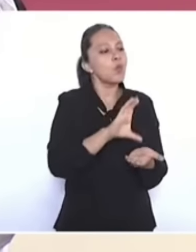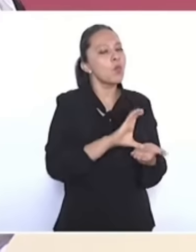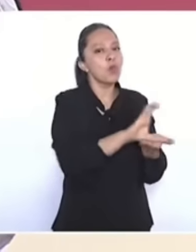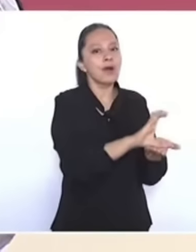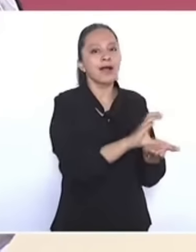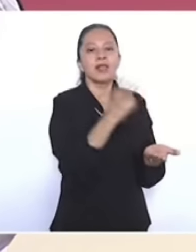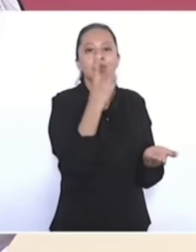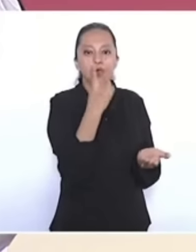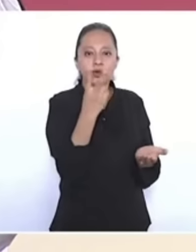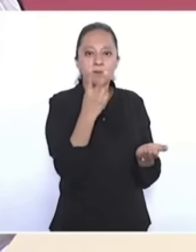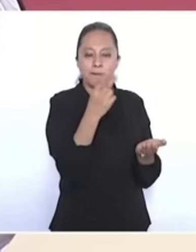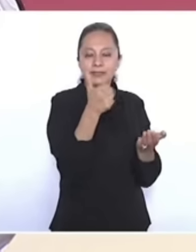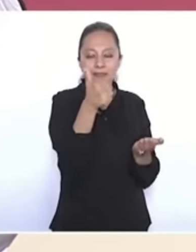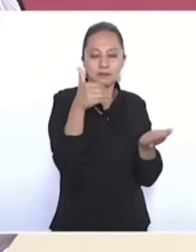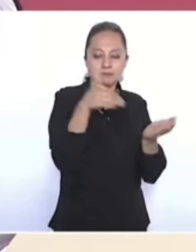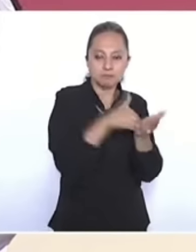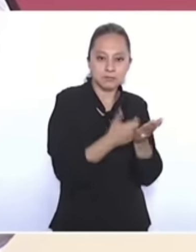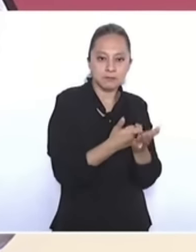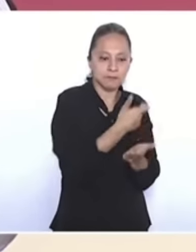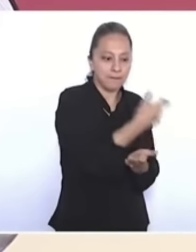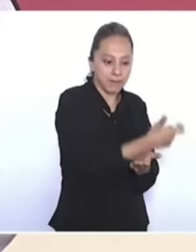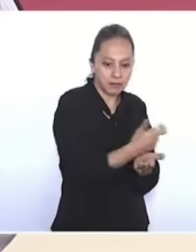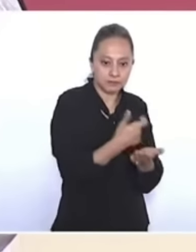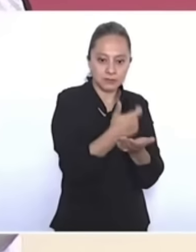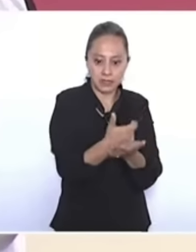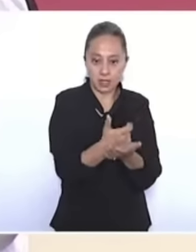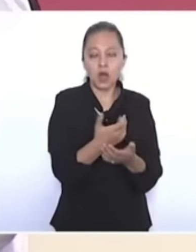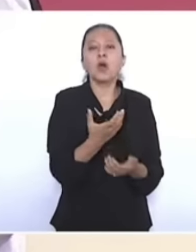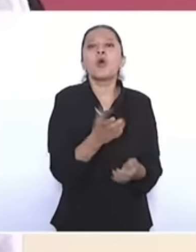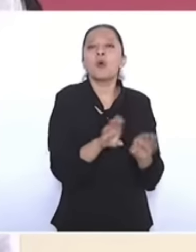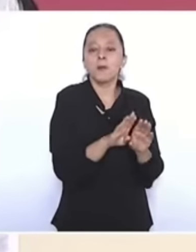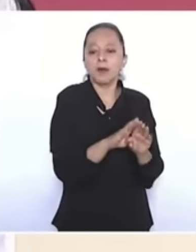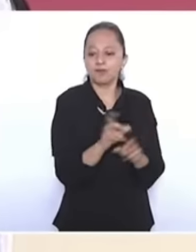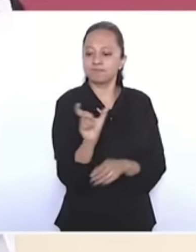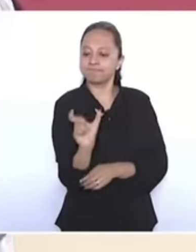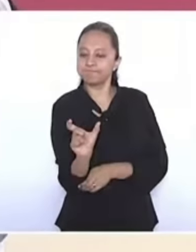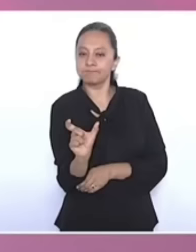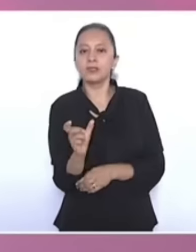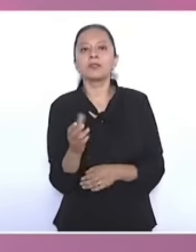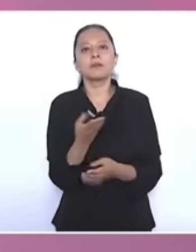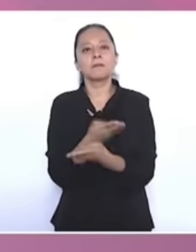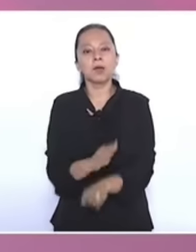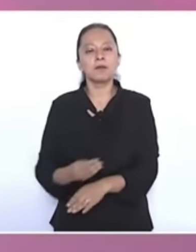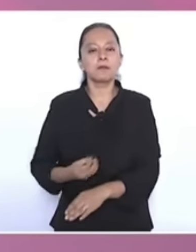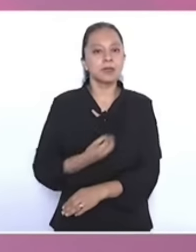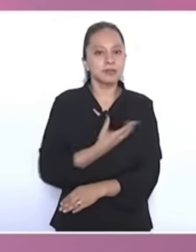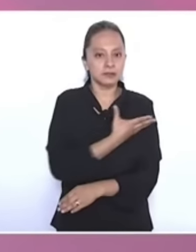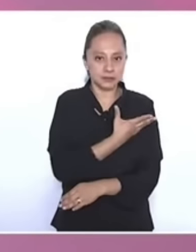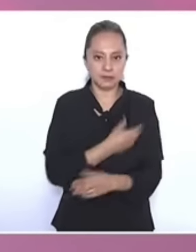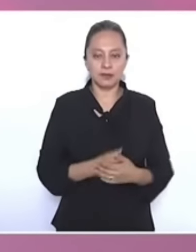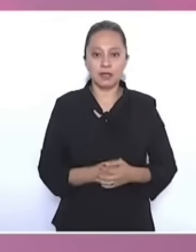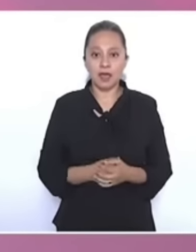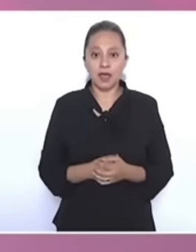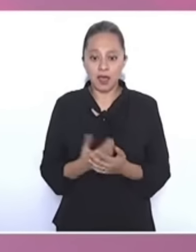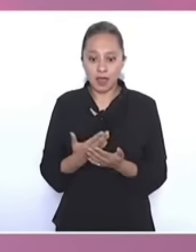entrega a través del Banco del Bienestar. En este año la inversión social es